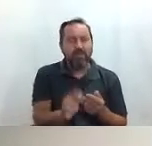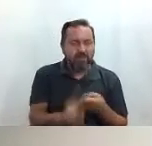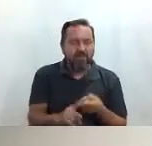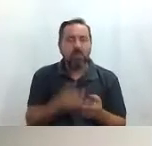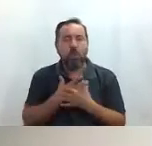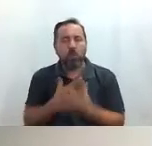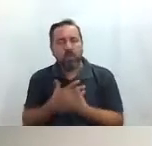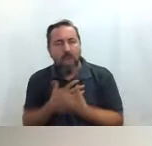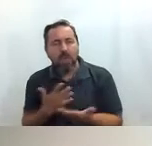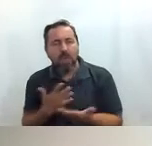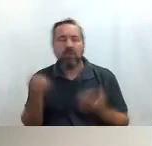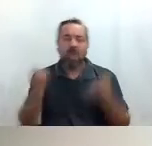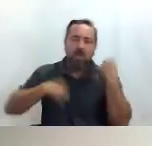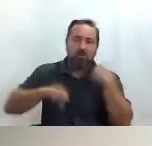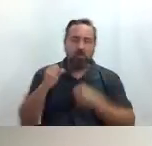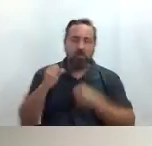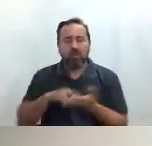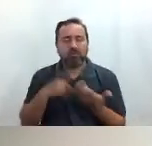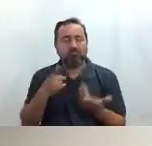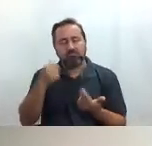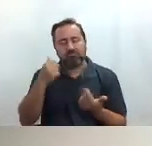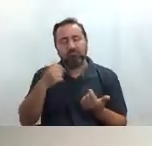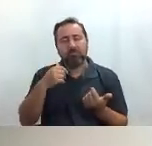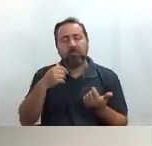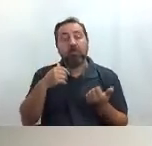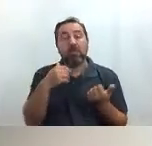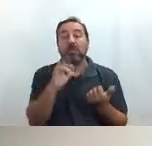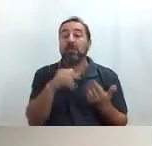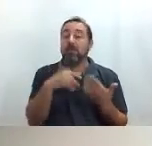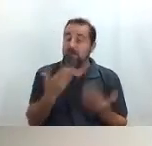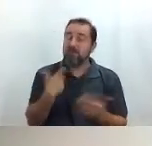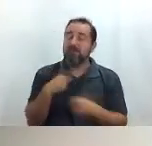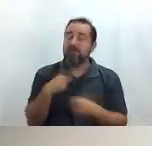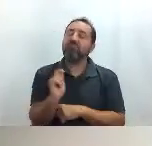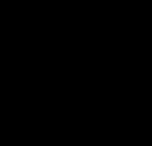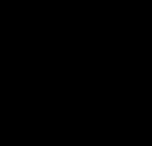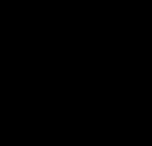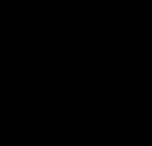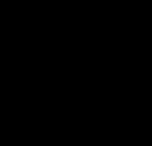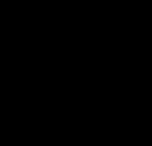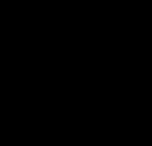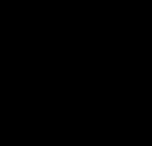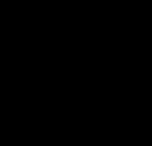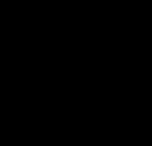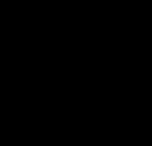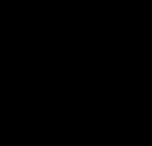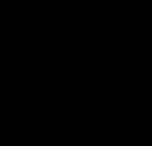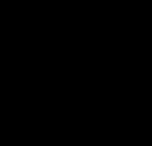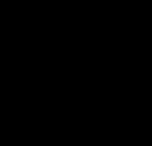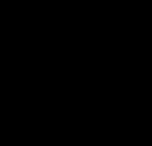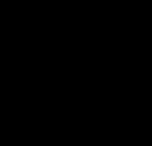voluntarios que han hecho de actores y actrices y realmente creo que hemos conseguido pues mostrar la